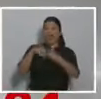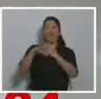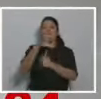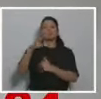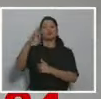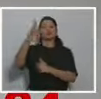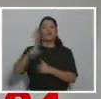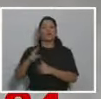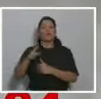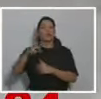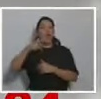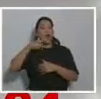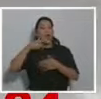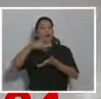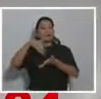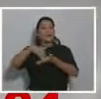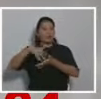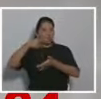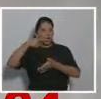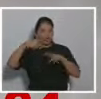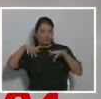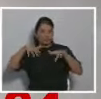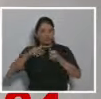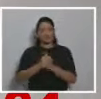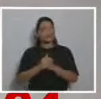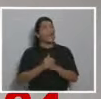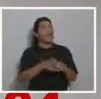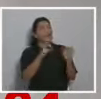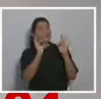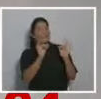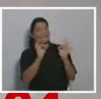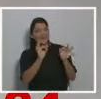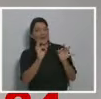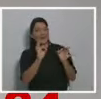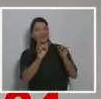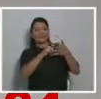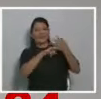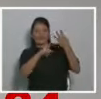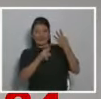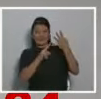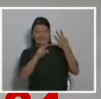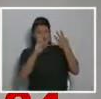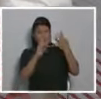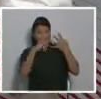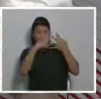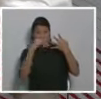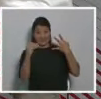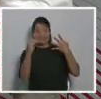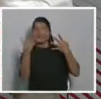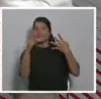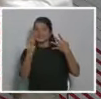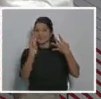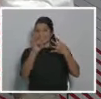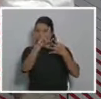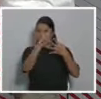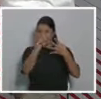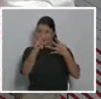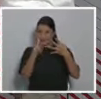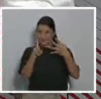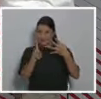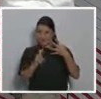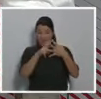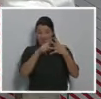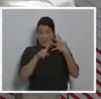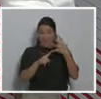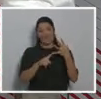Center. Muy bien, saludos para todos. Ahí viene un 6, estamos ya en 17, don Franklin, entonces. Zona segura todavía.